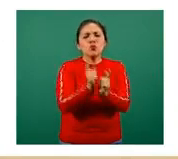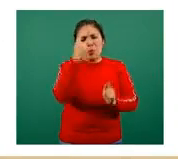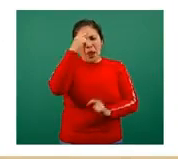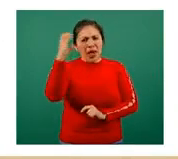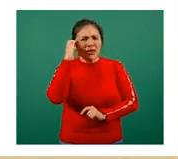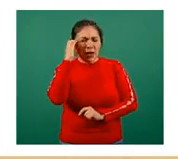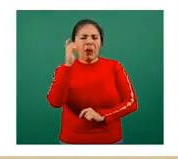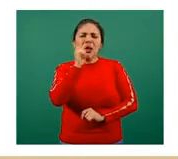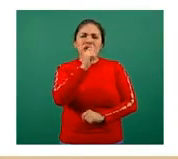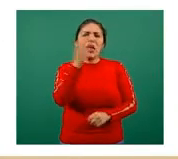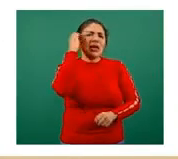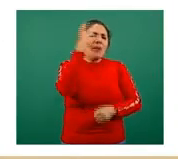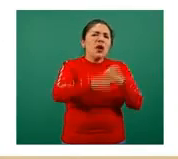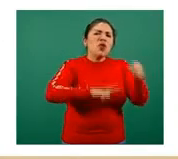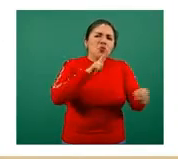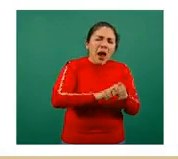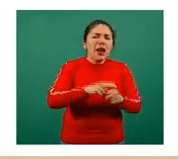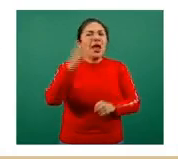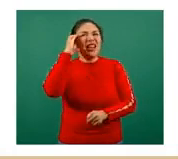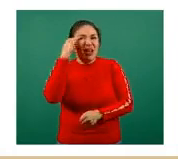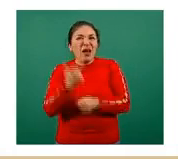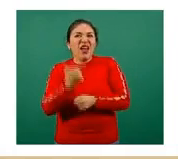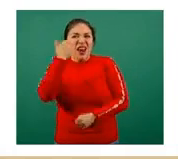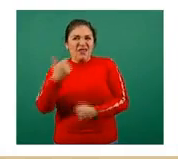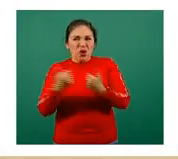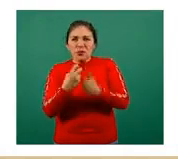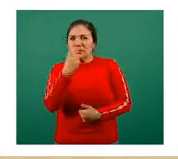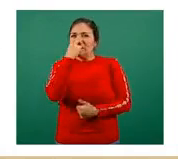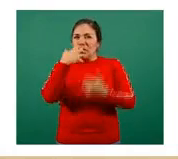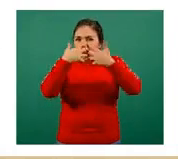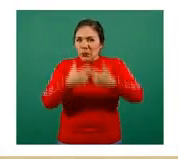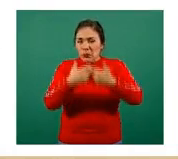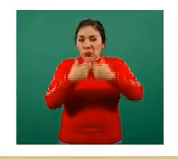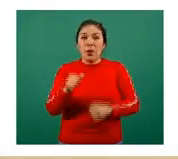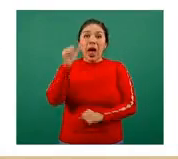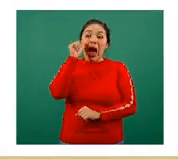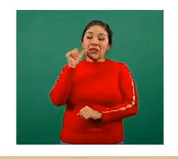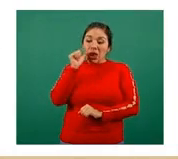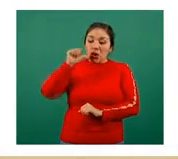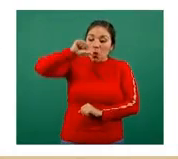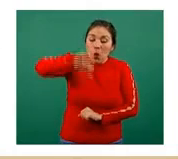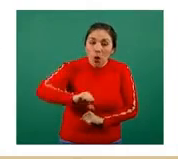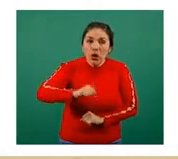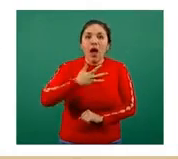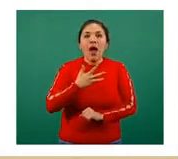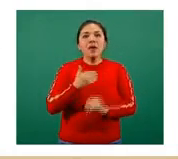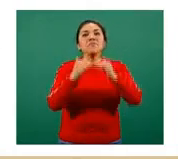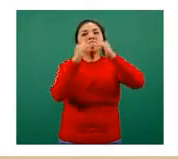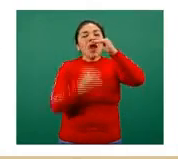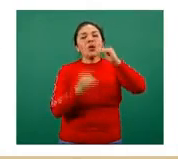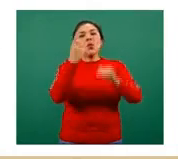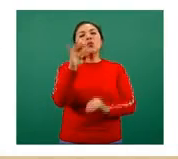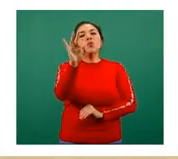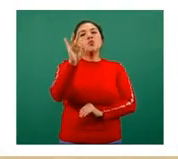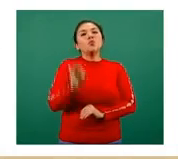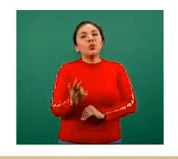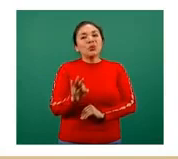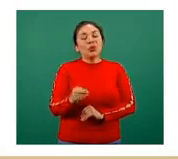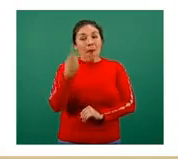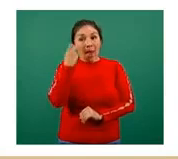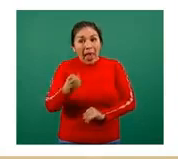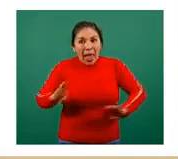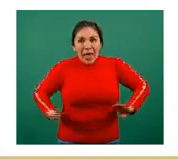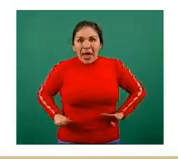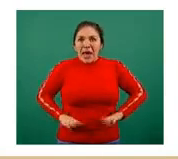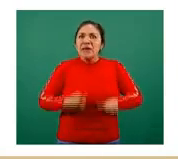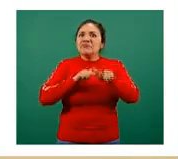ventilador, de ayer para hoy o en las últimas 24 horas, también tuvimos la reducción de un punto porcentual, y esto es una tendencia